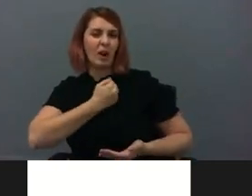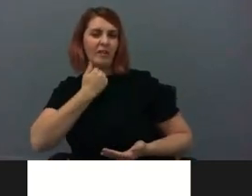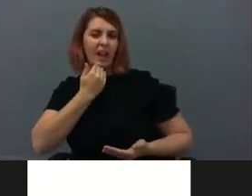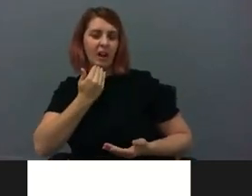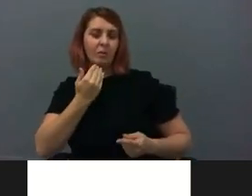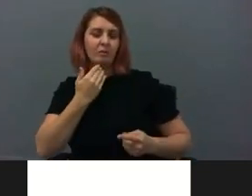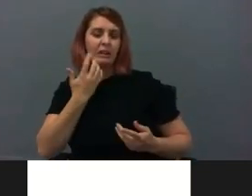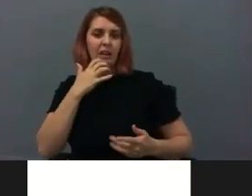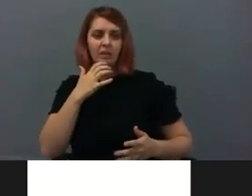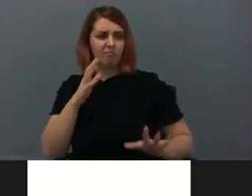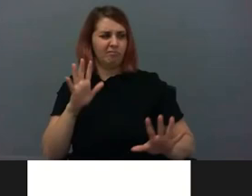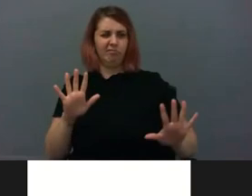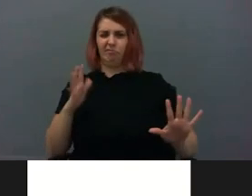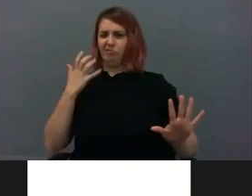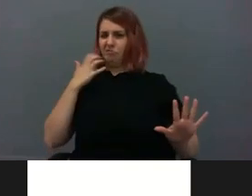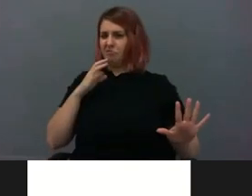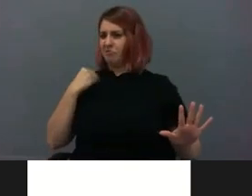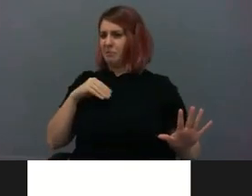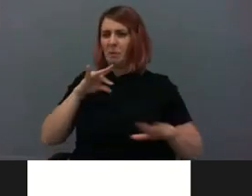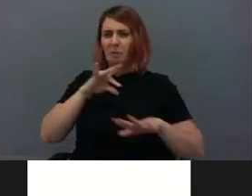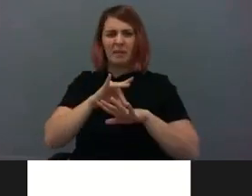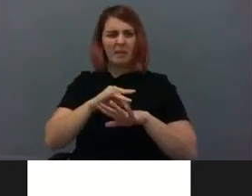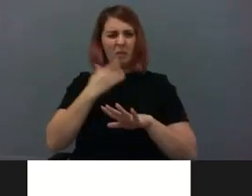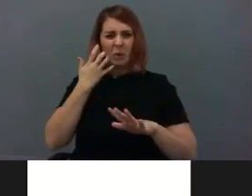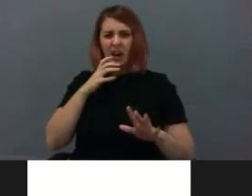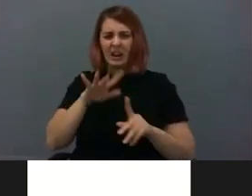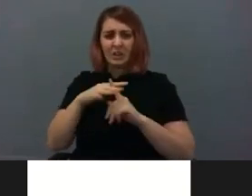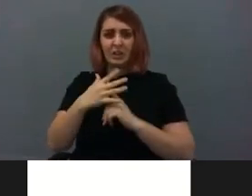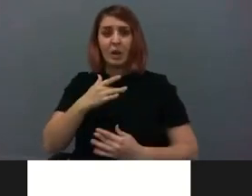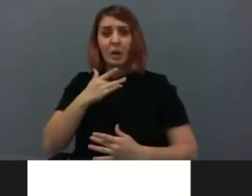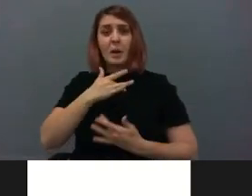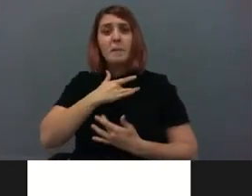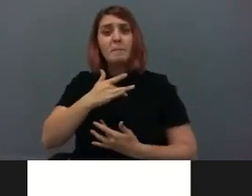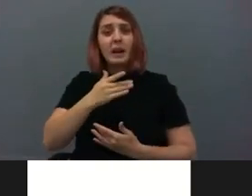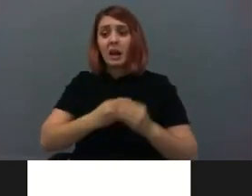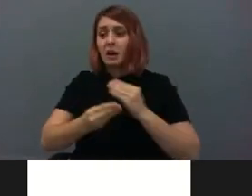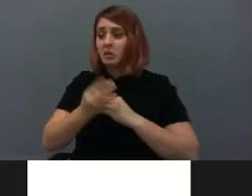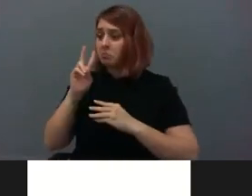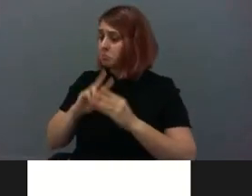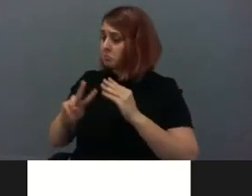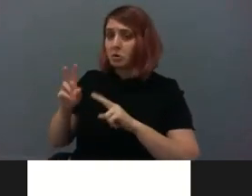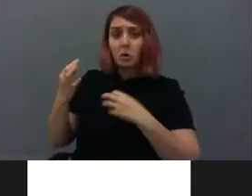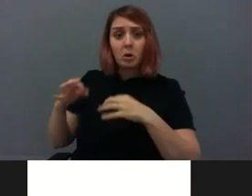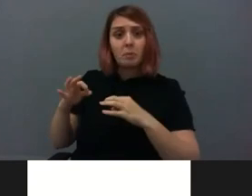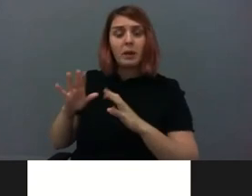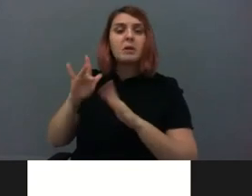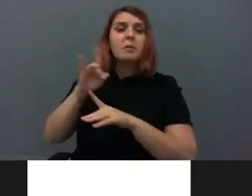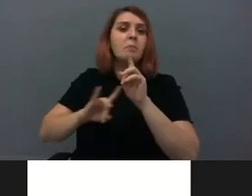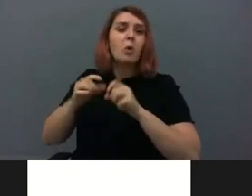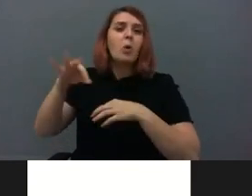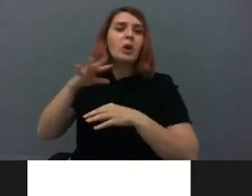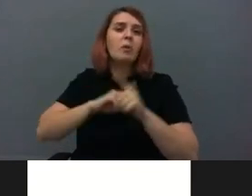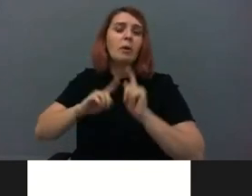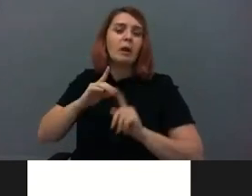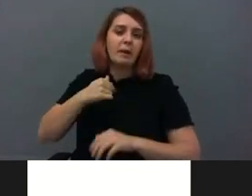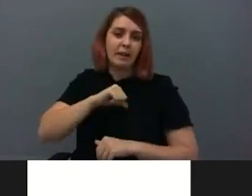Y eso nos dejó muy descolocados, incluidos los propios médicos. María nació y era una niña absolutamente normal, a excepción de su problema cardíaco. La niña antes de la